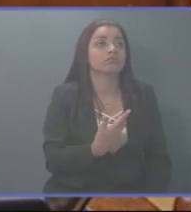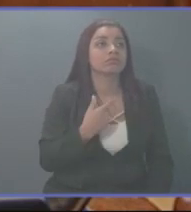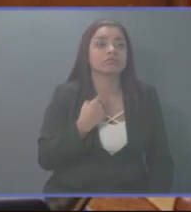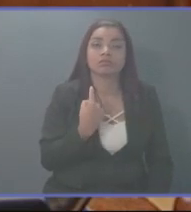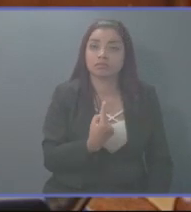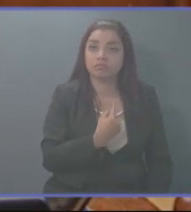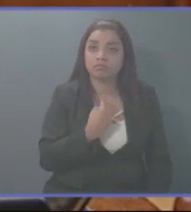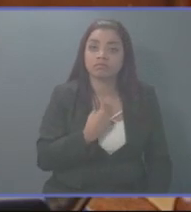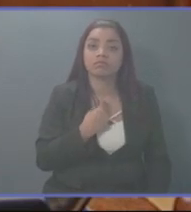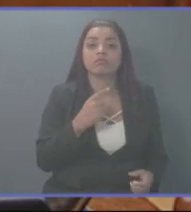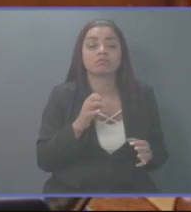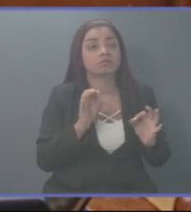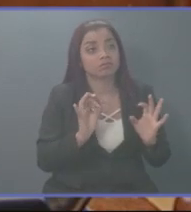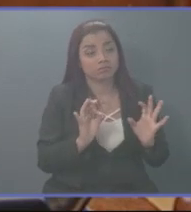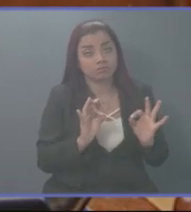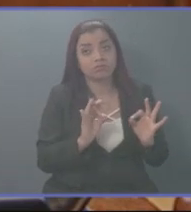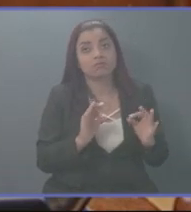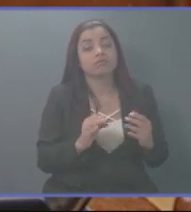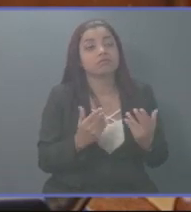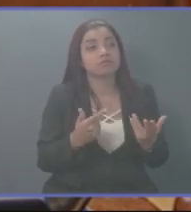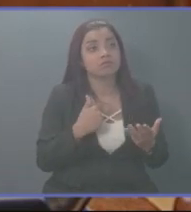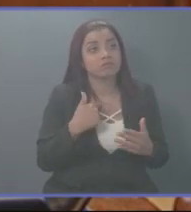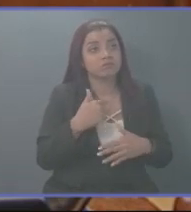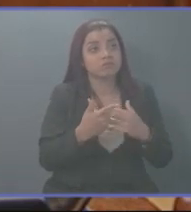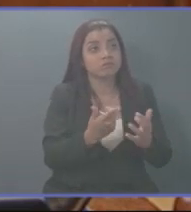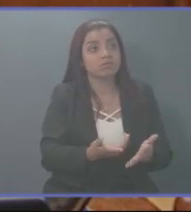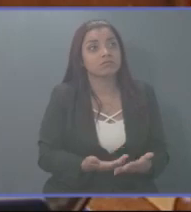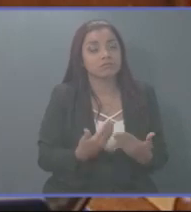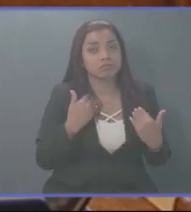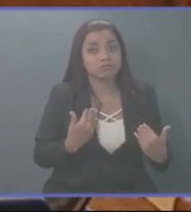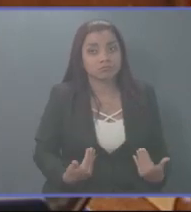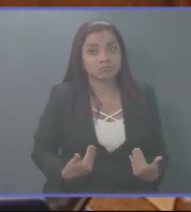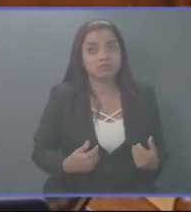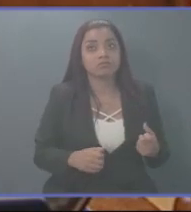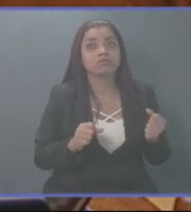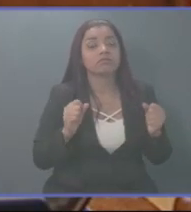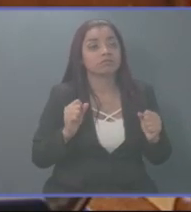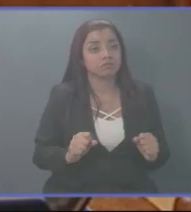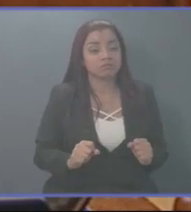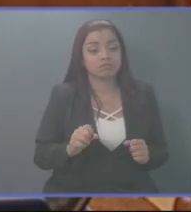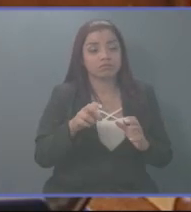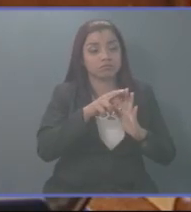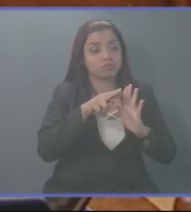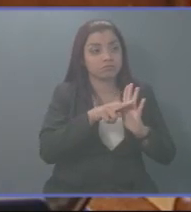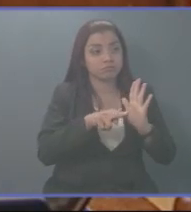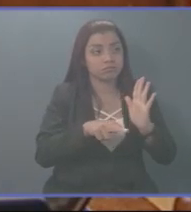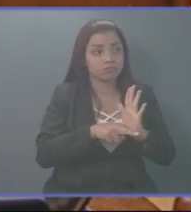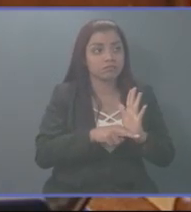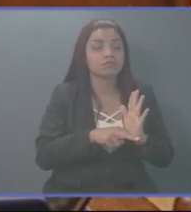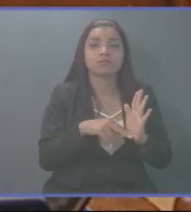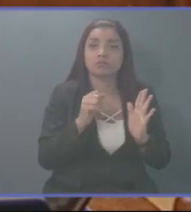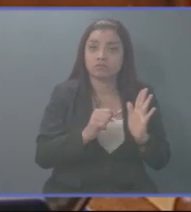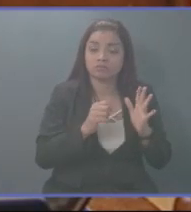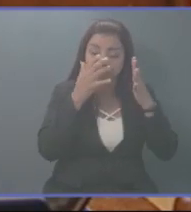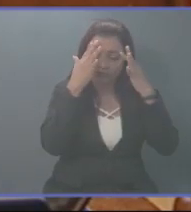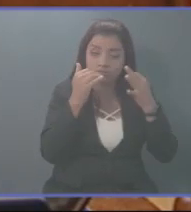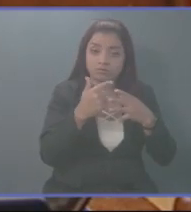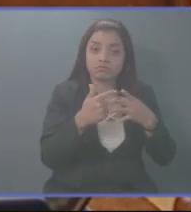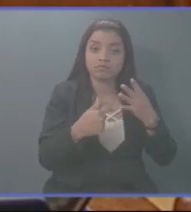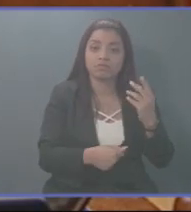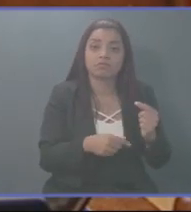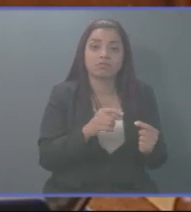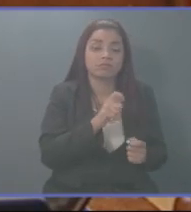forzado dicha calidad como sujetos de derechos y categorizarlos normativamente y emitir la legislación